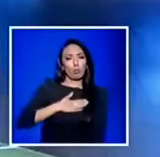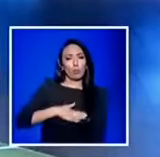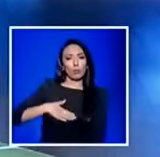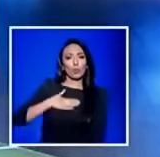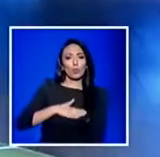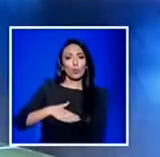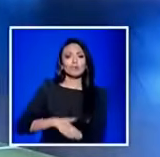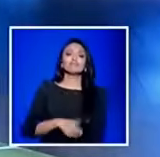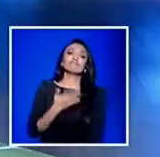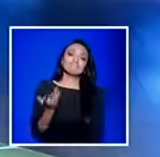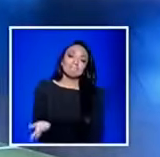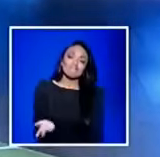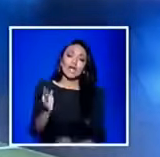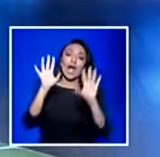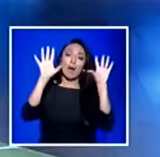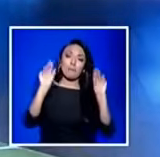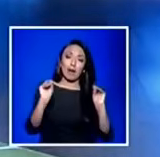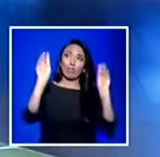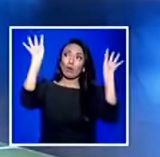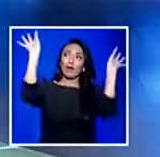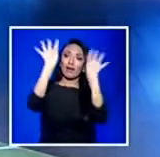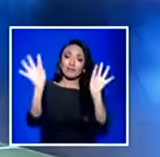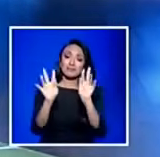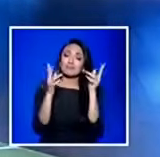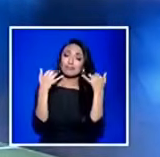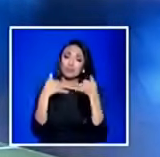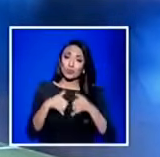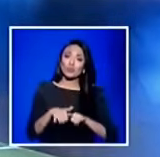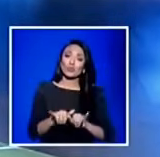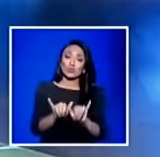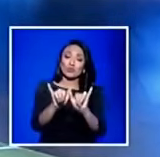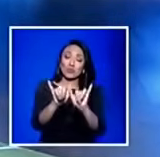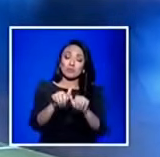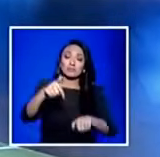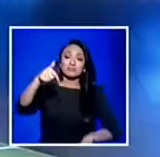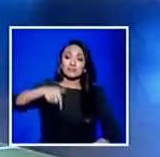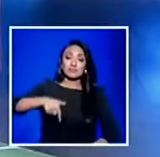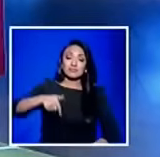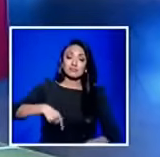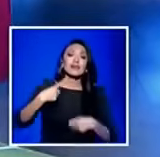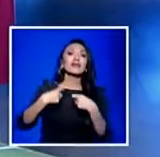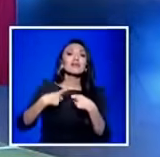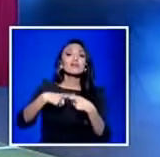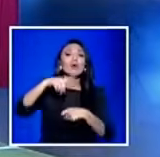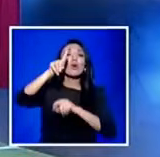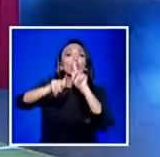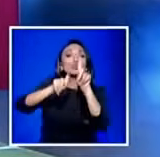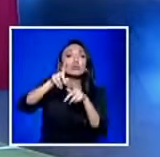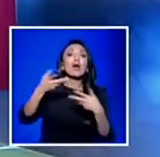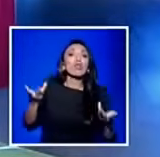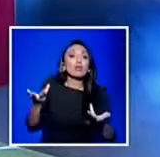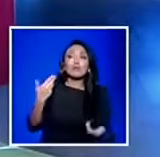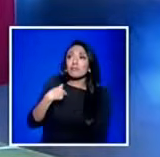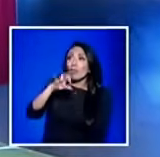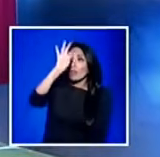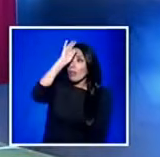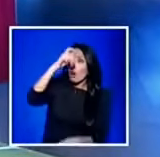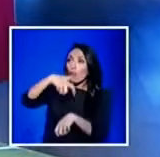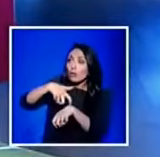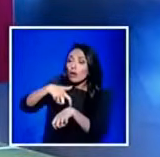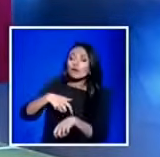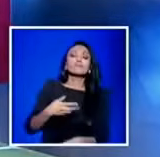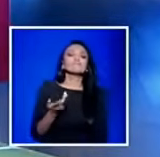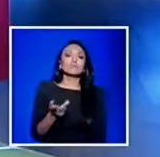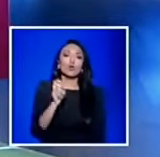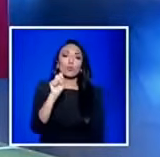continúan. Sí, lamentablemente los apagones a escala nacional y en el caso de Quito pueden consultar en la empresa eléctrica Quito, en las redes sociales y